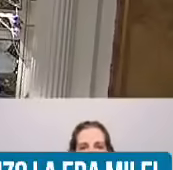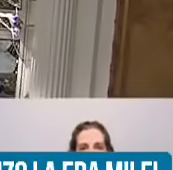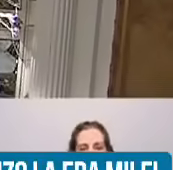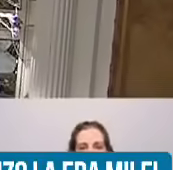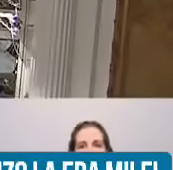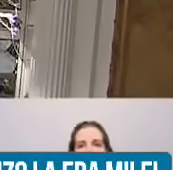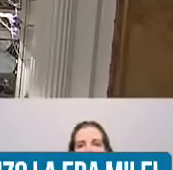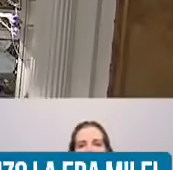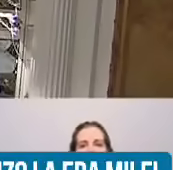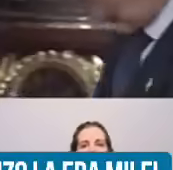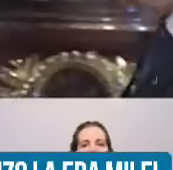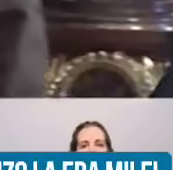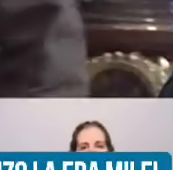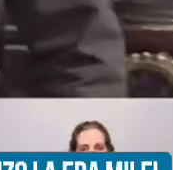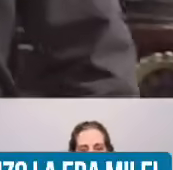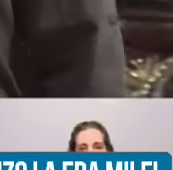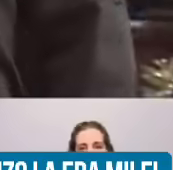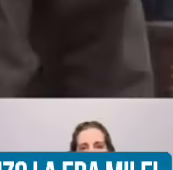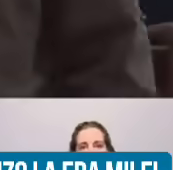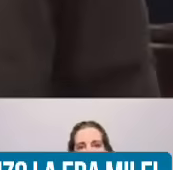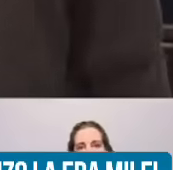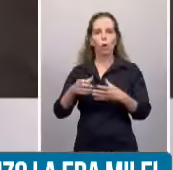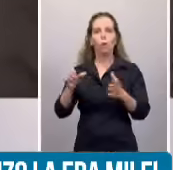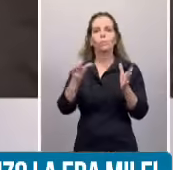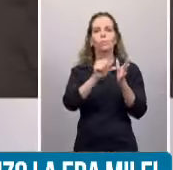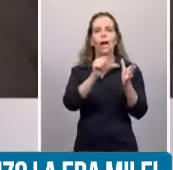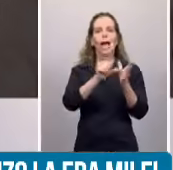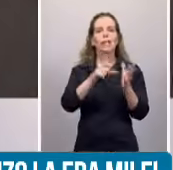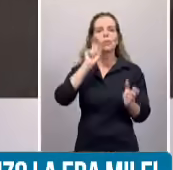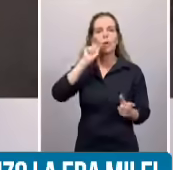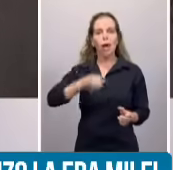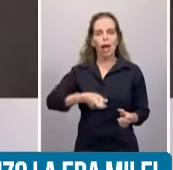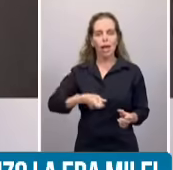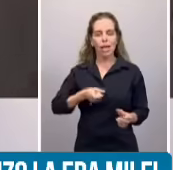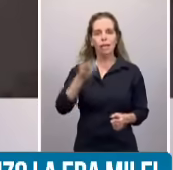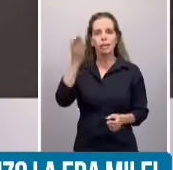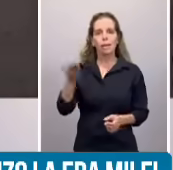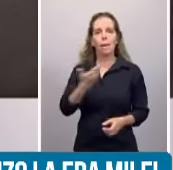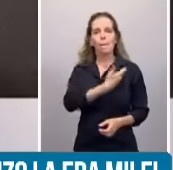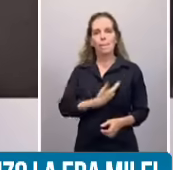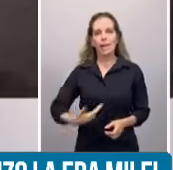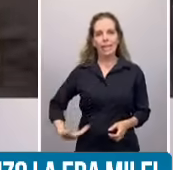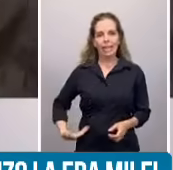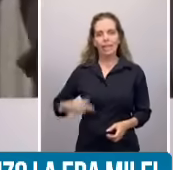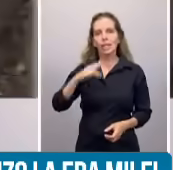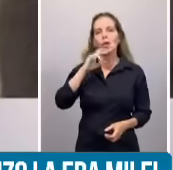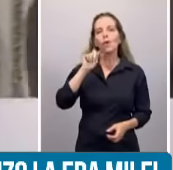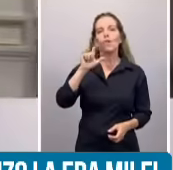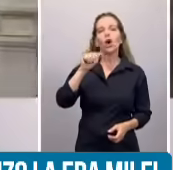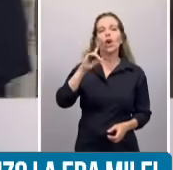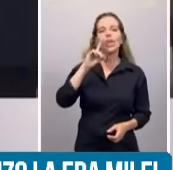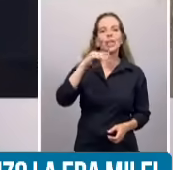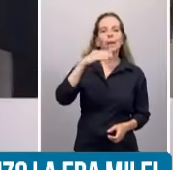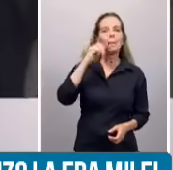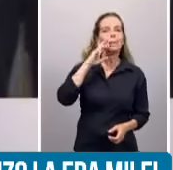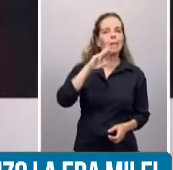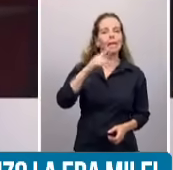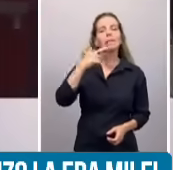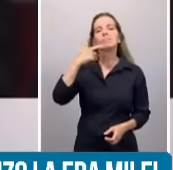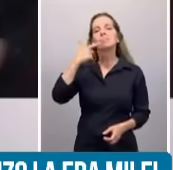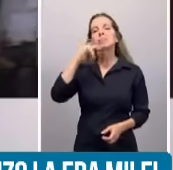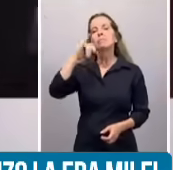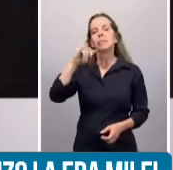al comercio exterior, sino que también hay una ampliación del swap con China que es importante para el financiamiento de la Argentina. Bien, no está